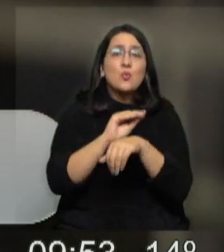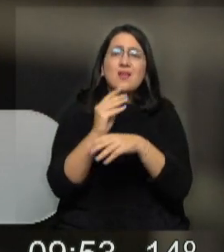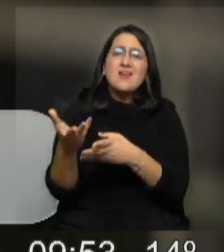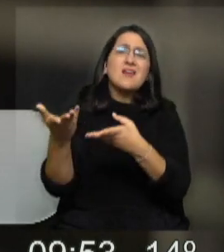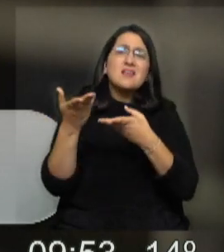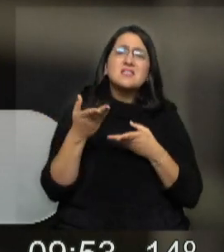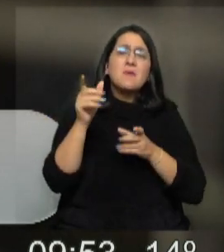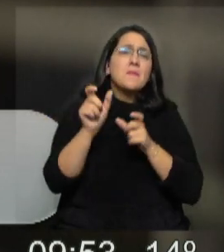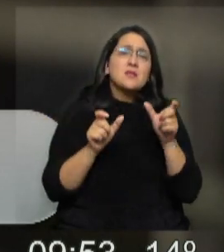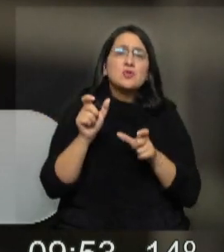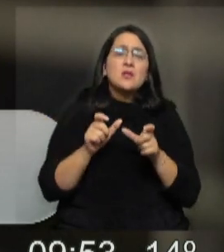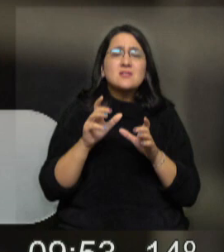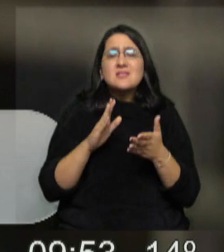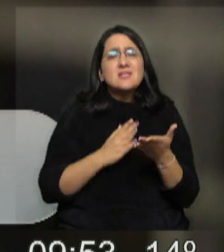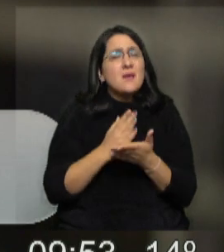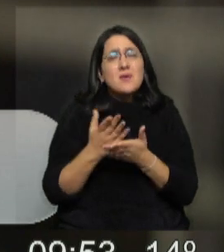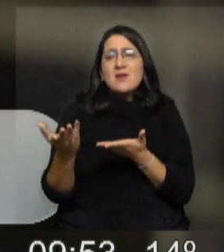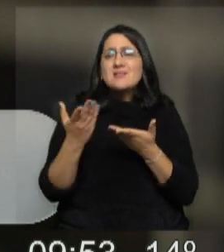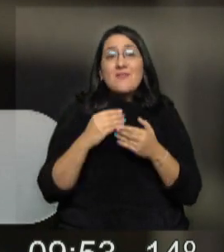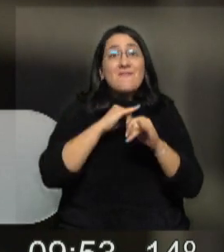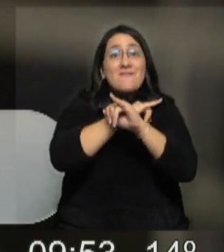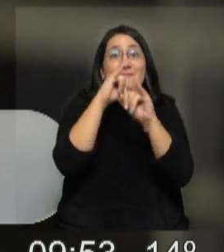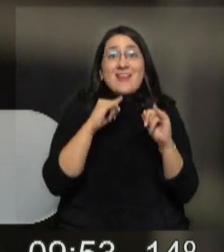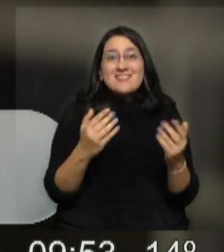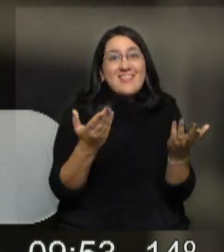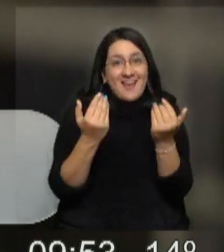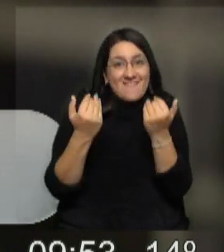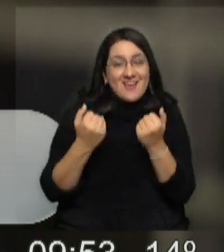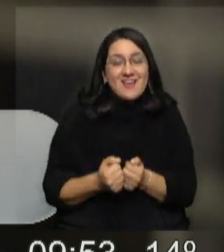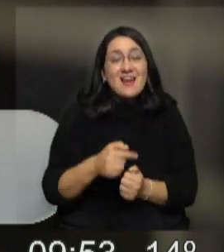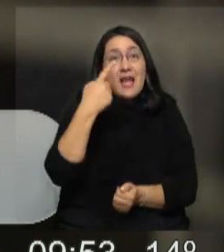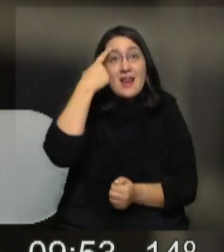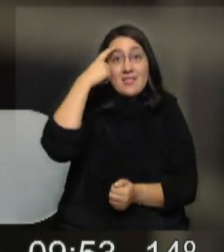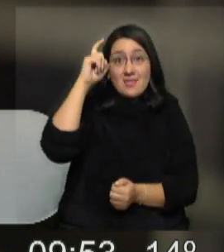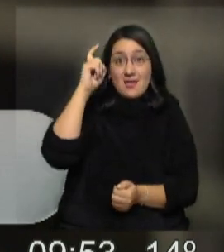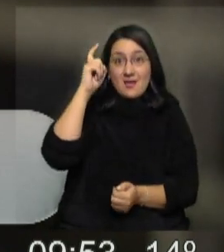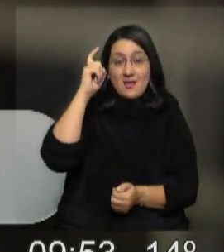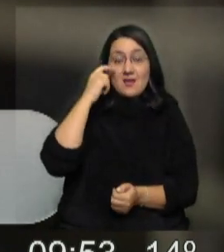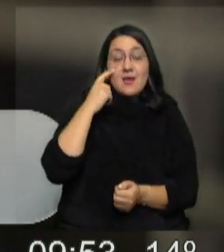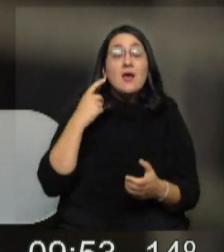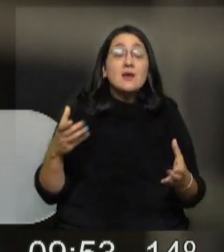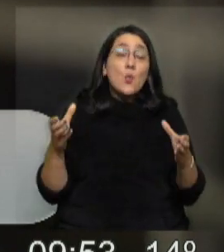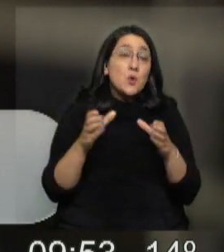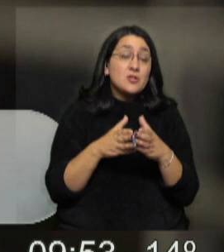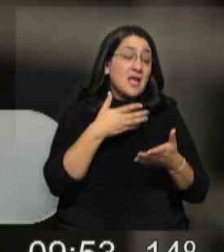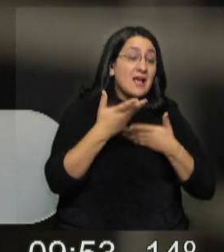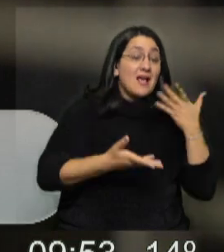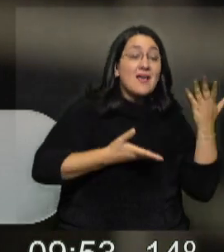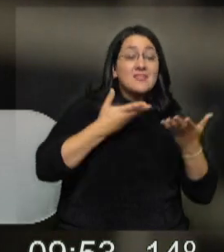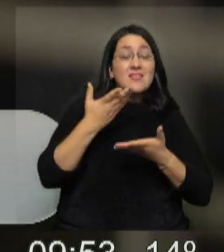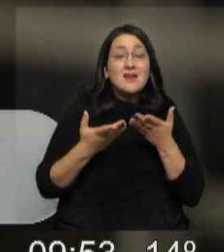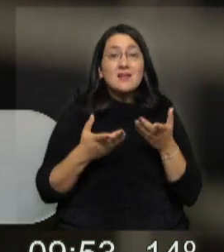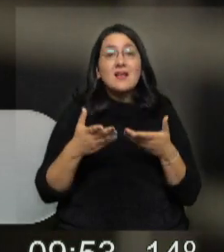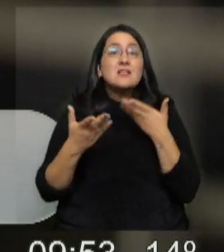recibiendo gente todo el tiempo y felices de que vengan, ¿no? La idea es juntarnos a cantar canciones de música